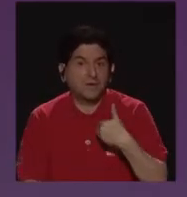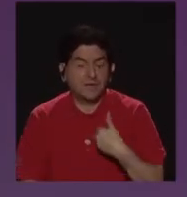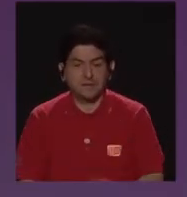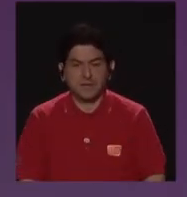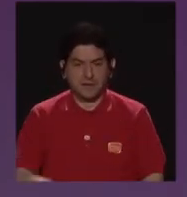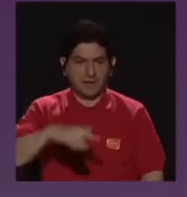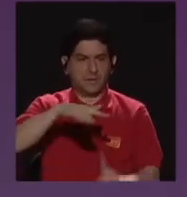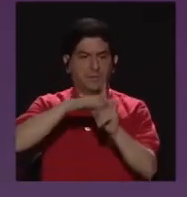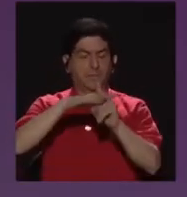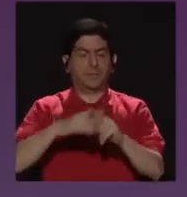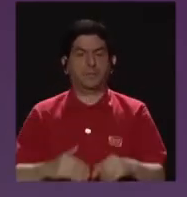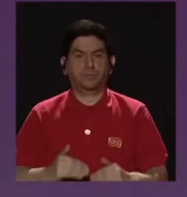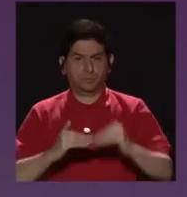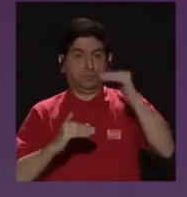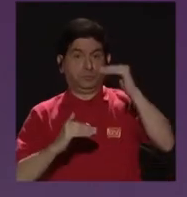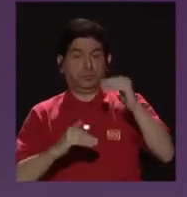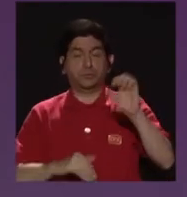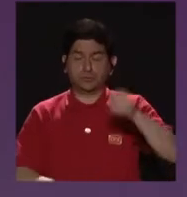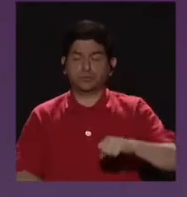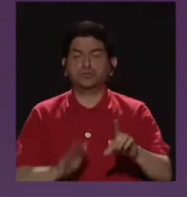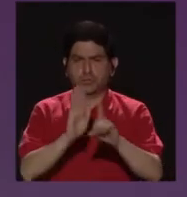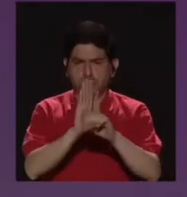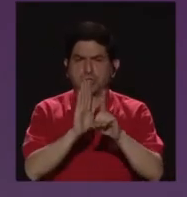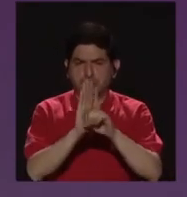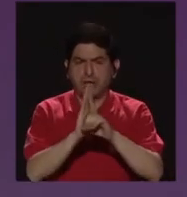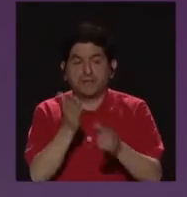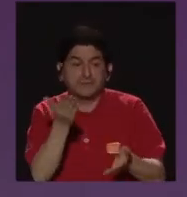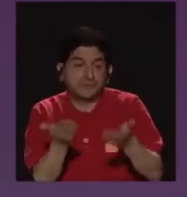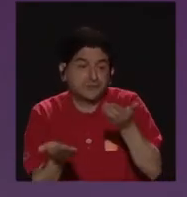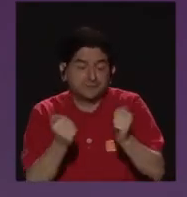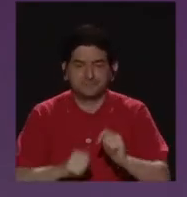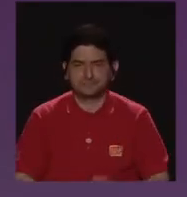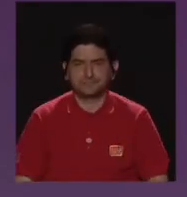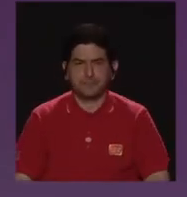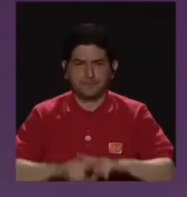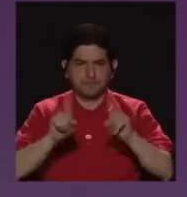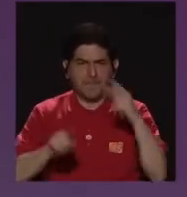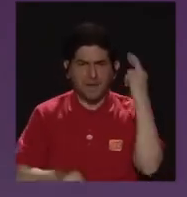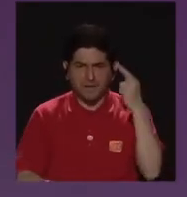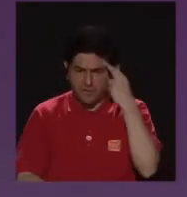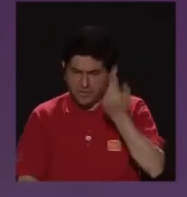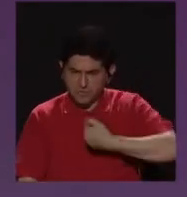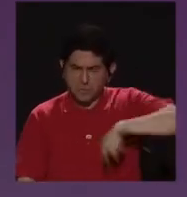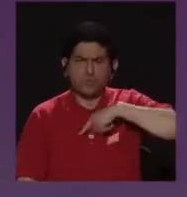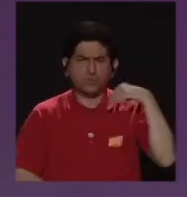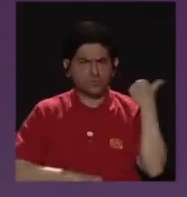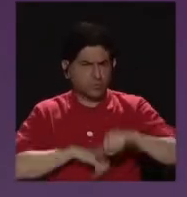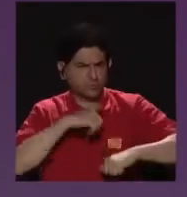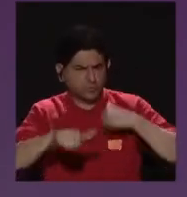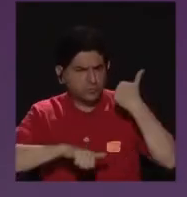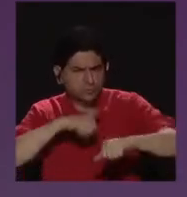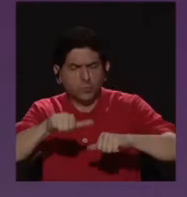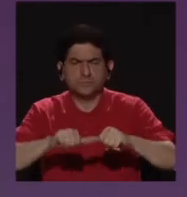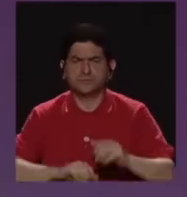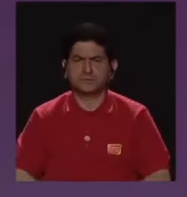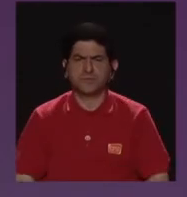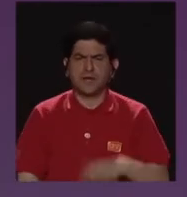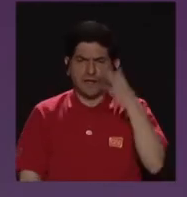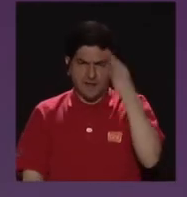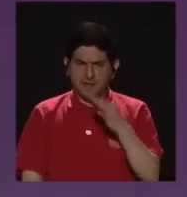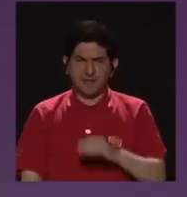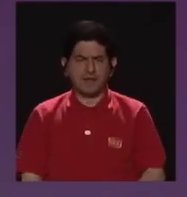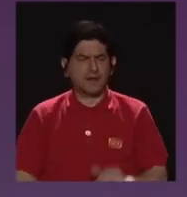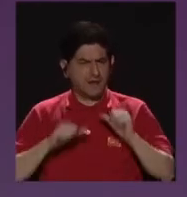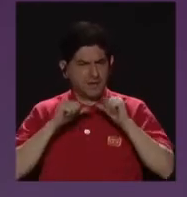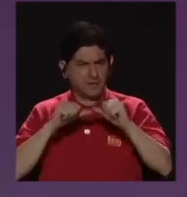mayor visibilización mayores derechos por decirlo a seguir 10 porque hemos llevado esa lucha y también creo que deberíamos